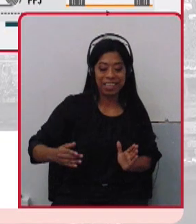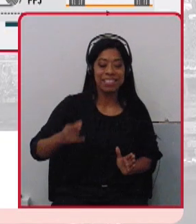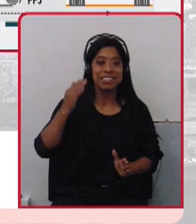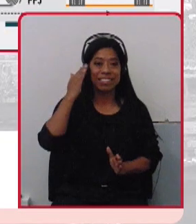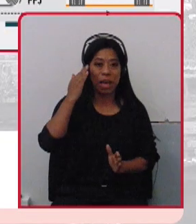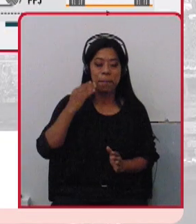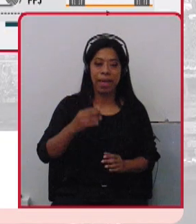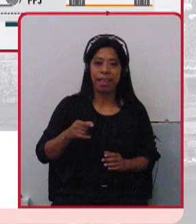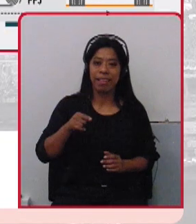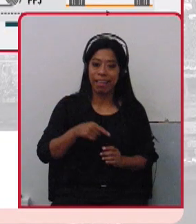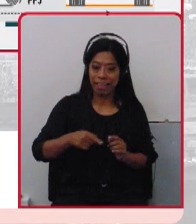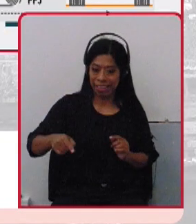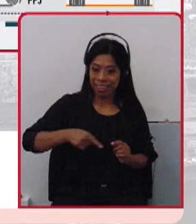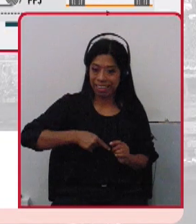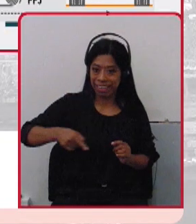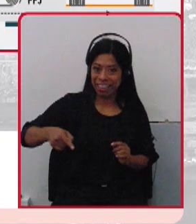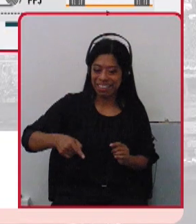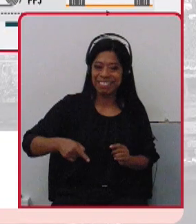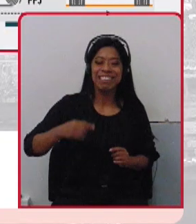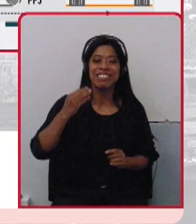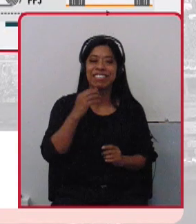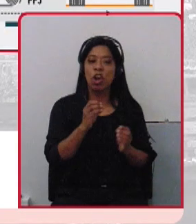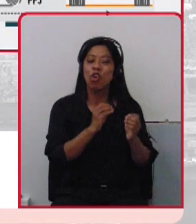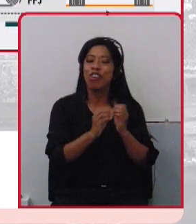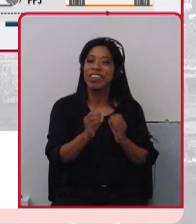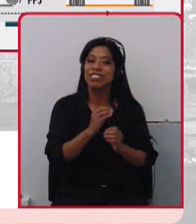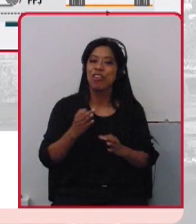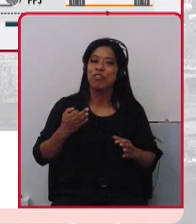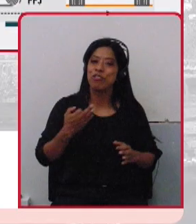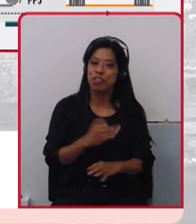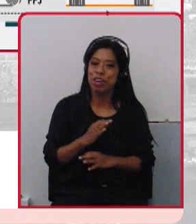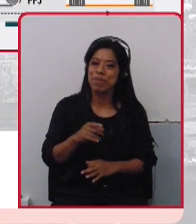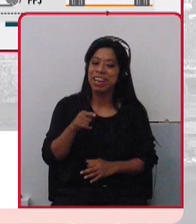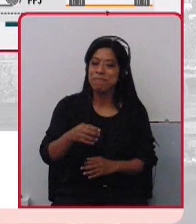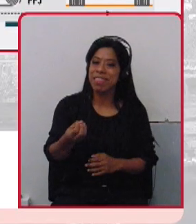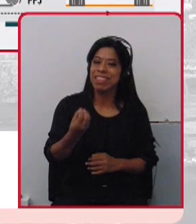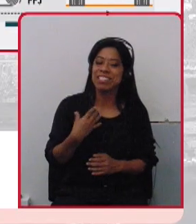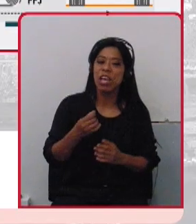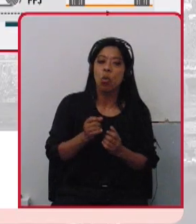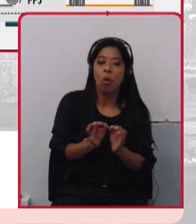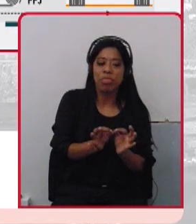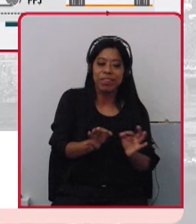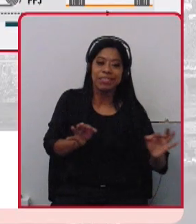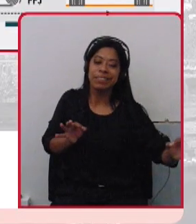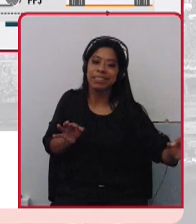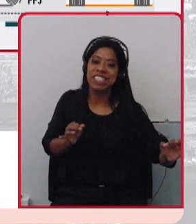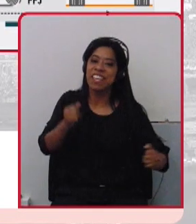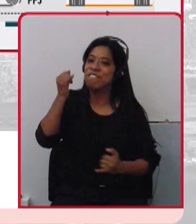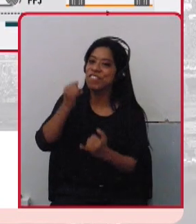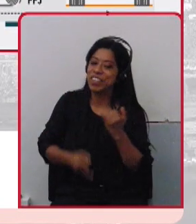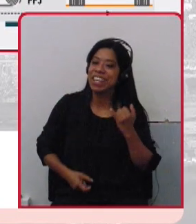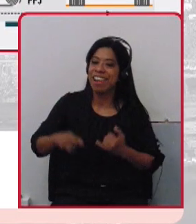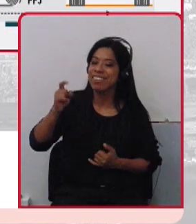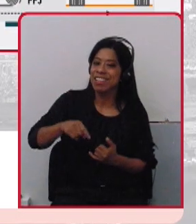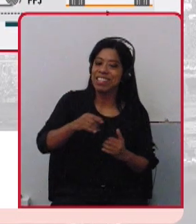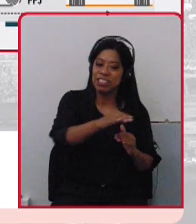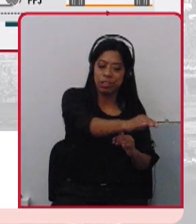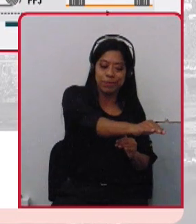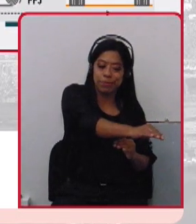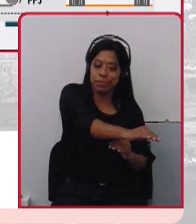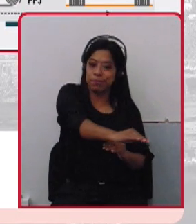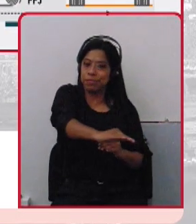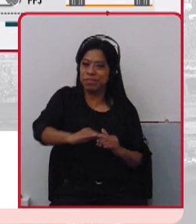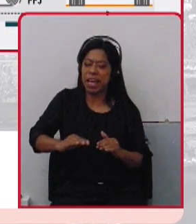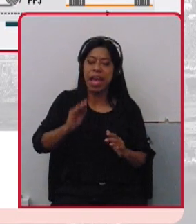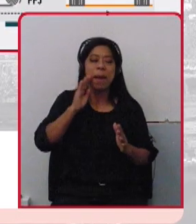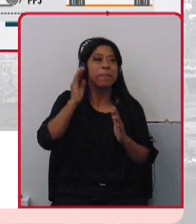constante, en la parte B, que es una corrección a la fórmula, me va a decir cuánto es la distancia final que yo voy a estar retrocediendo.